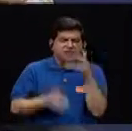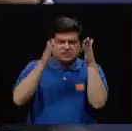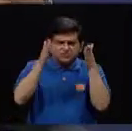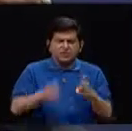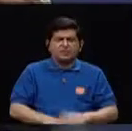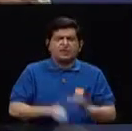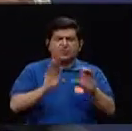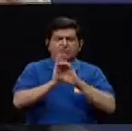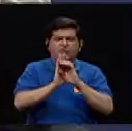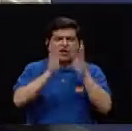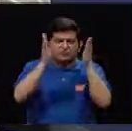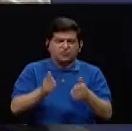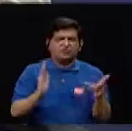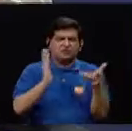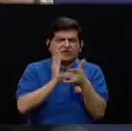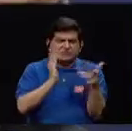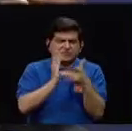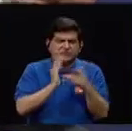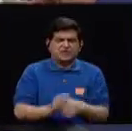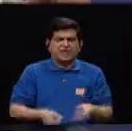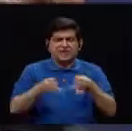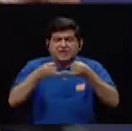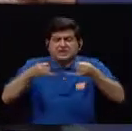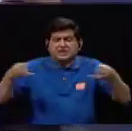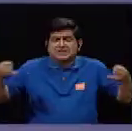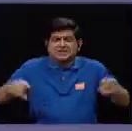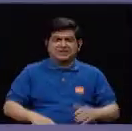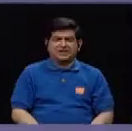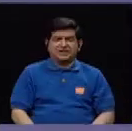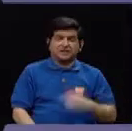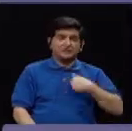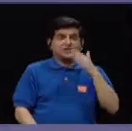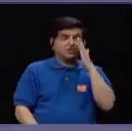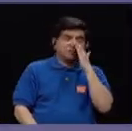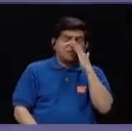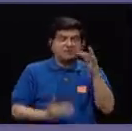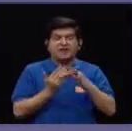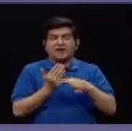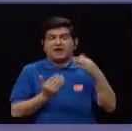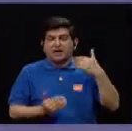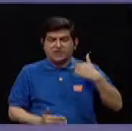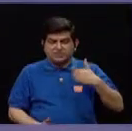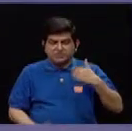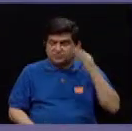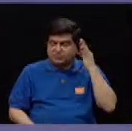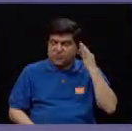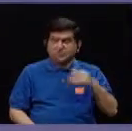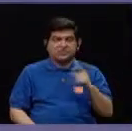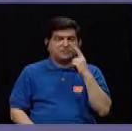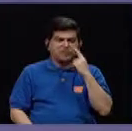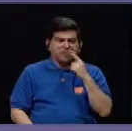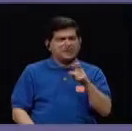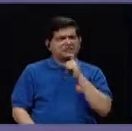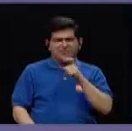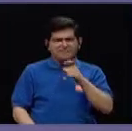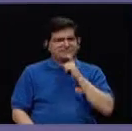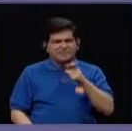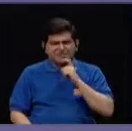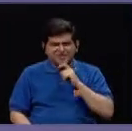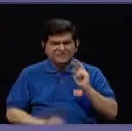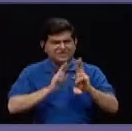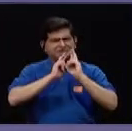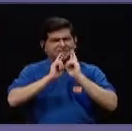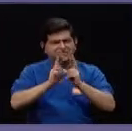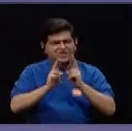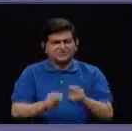camarógrafos, fotógrafos, técnicos, cables? Que soy madre, soy esposa, mi papá. Ay, Roberto, qué difícil. Yo creo que